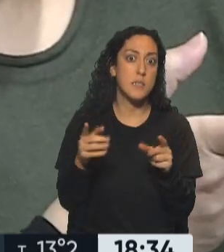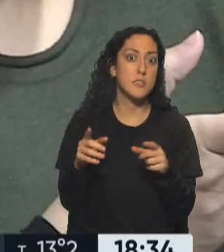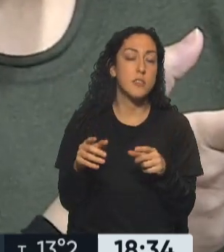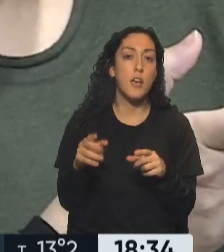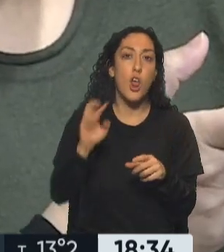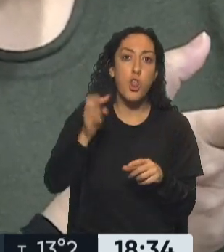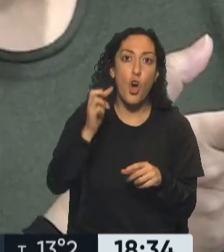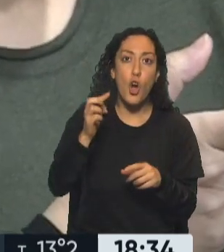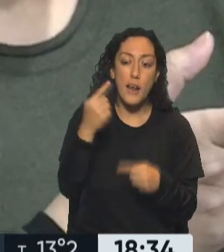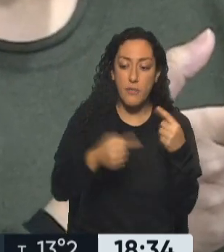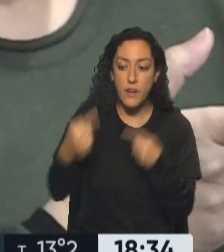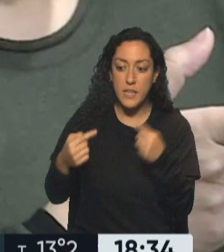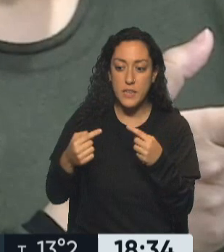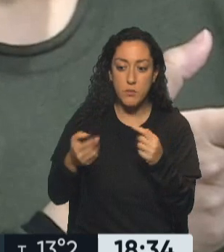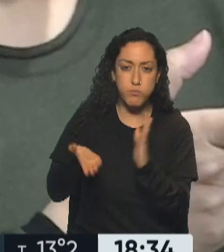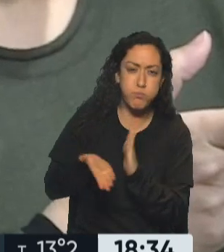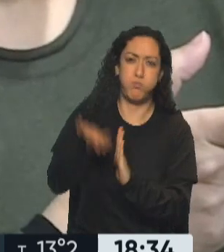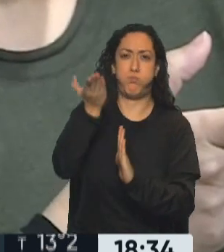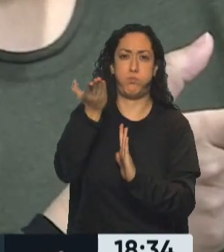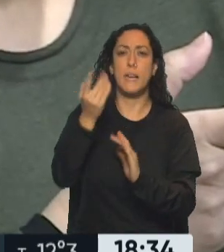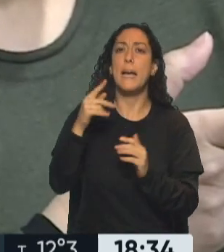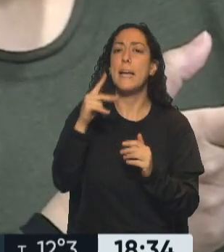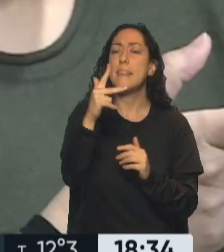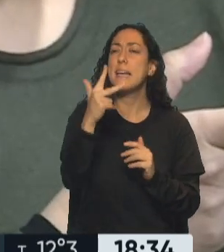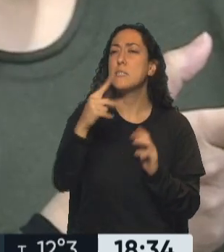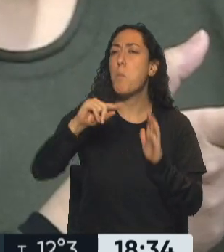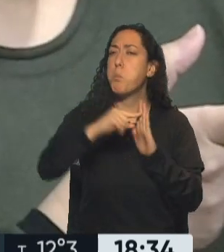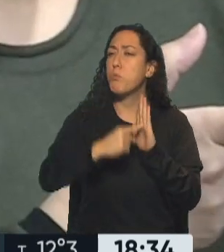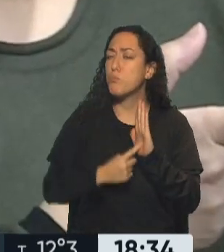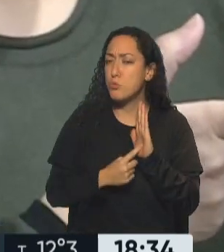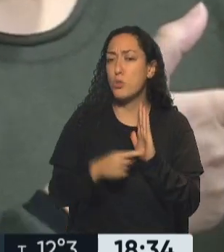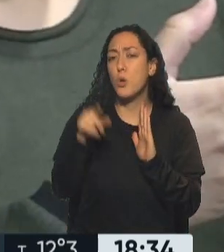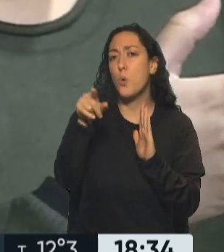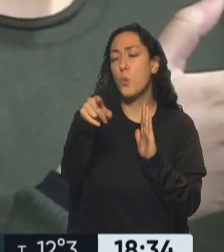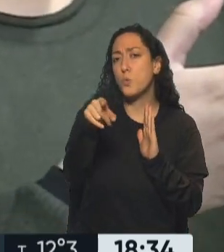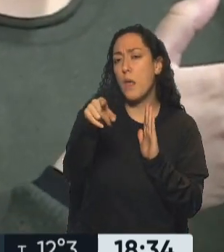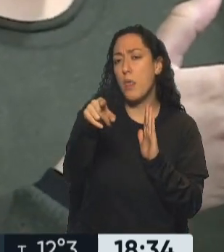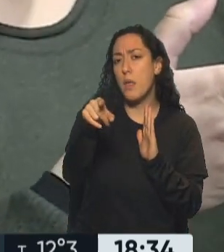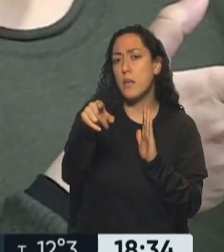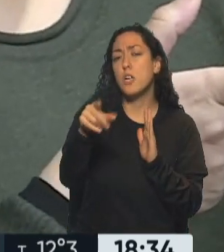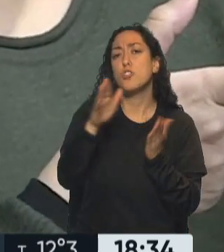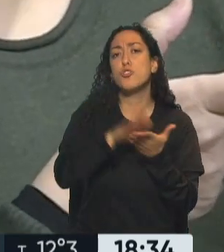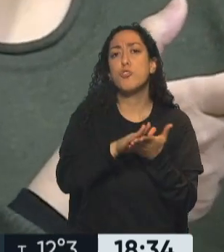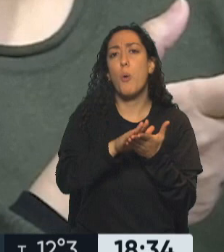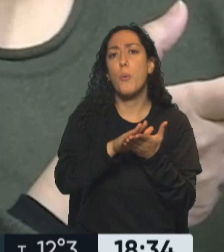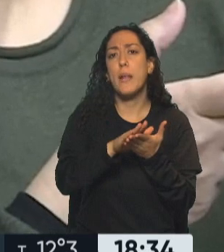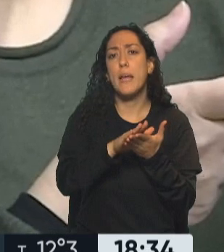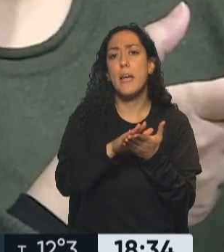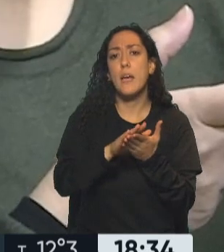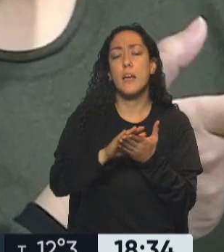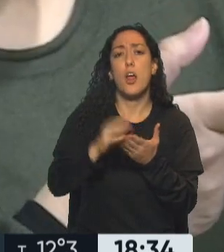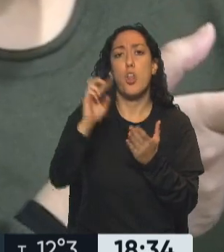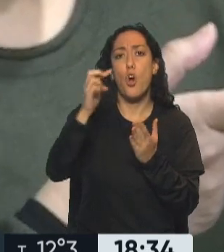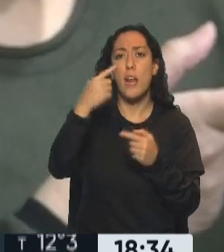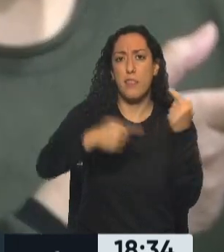de dólares. Me voy a centrar en 3 puntos nada más. ¿Cómo cree que puede afectar o cuánto se puede trasladar a precios la disparada de los distintos